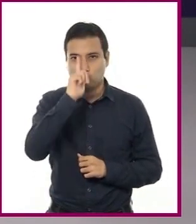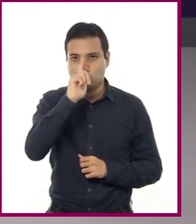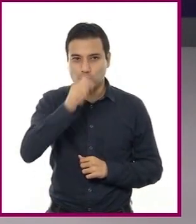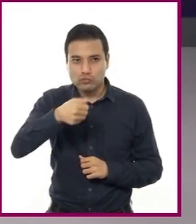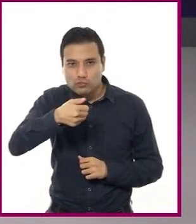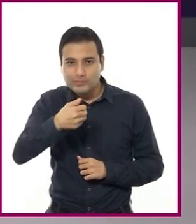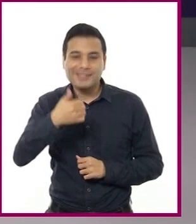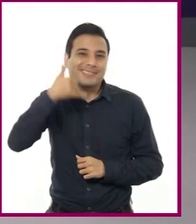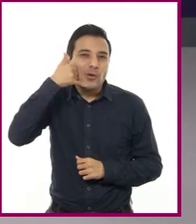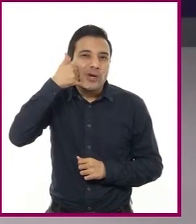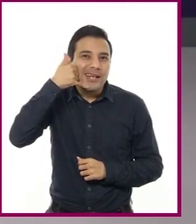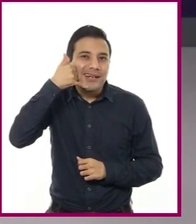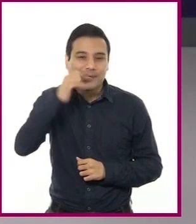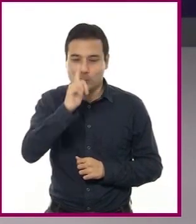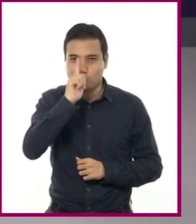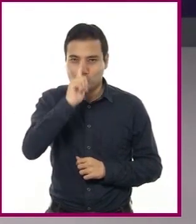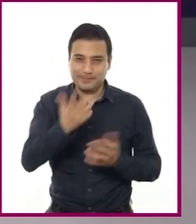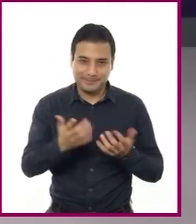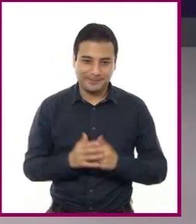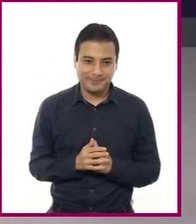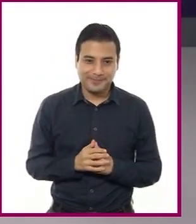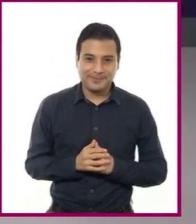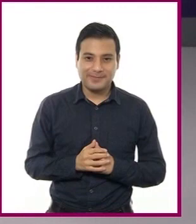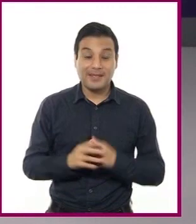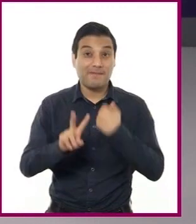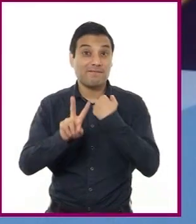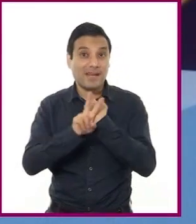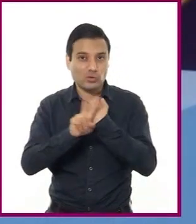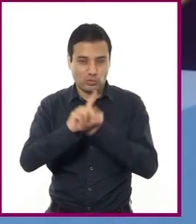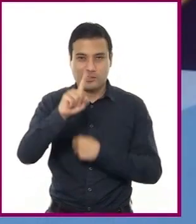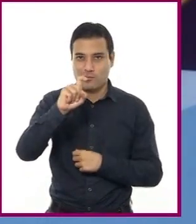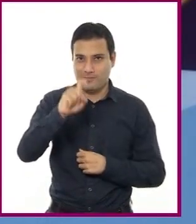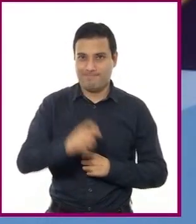celular. un vaso de vidrio con agua,